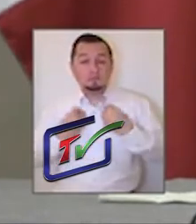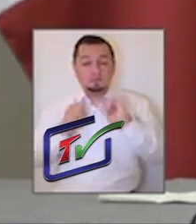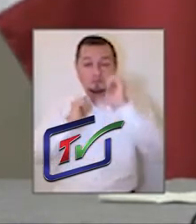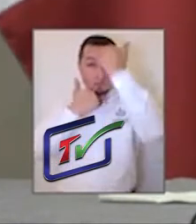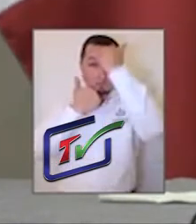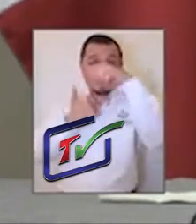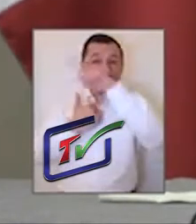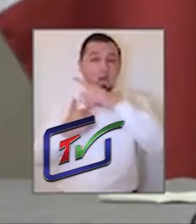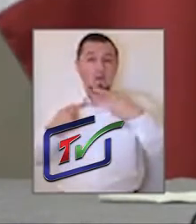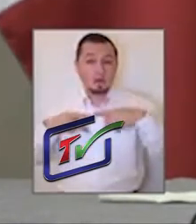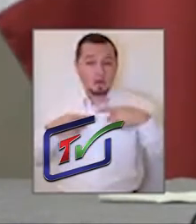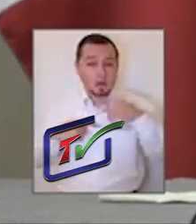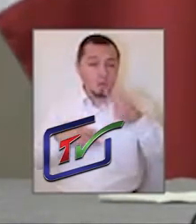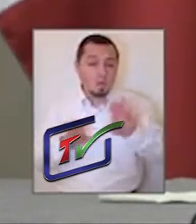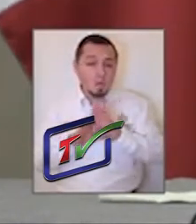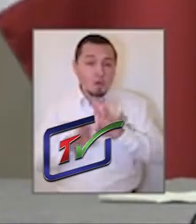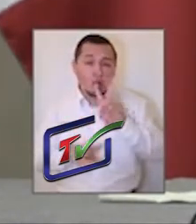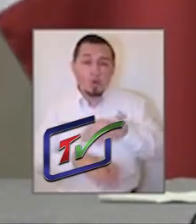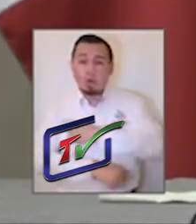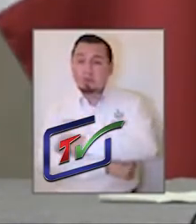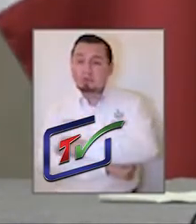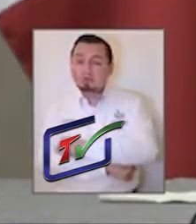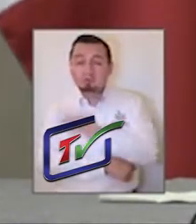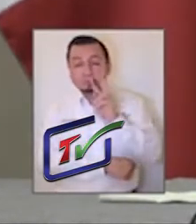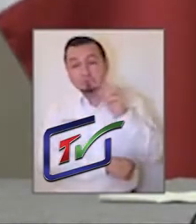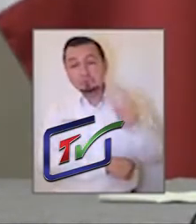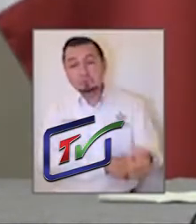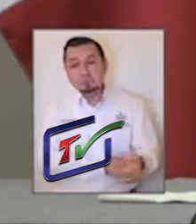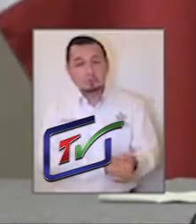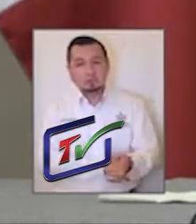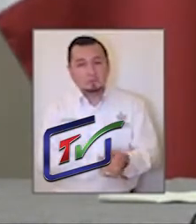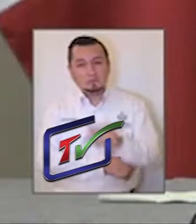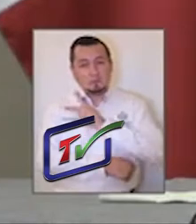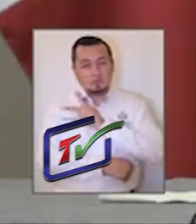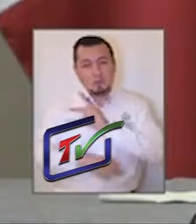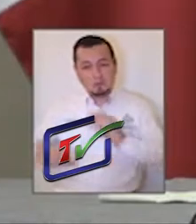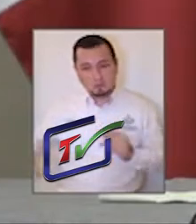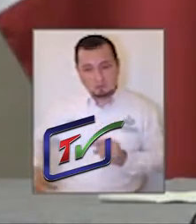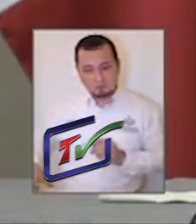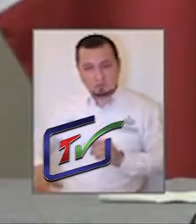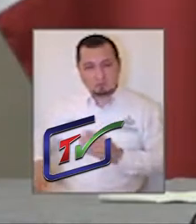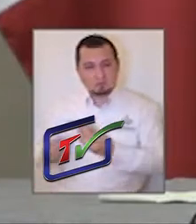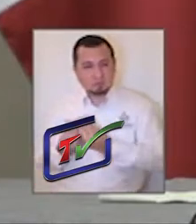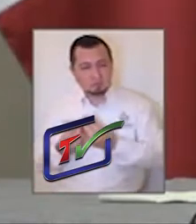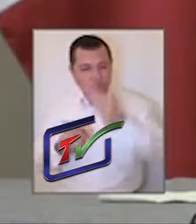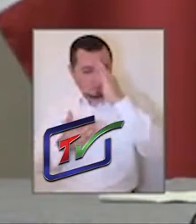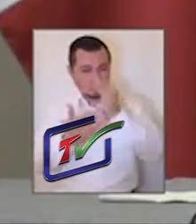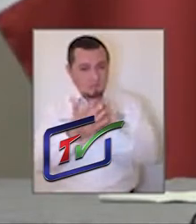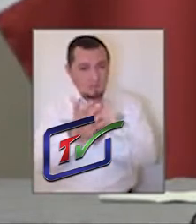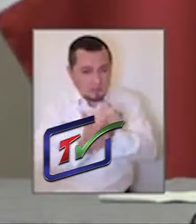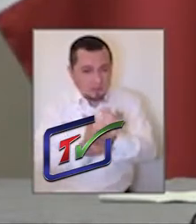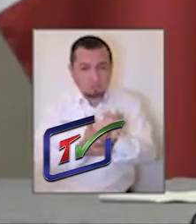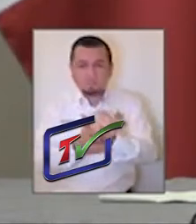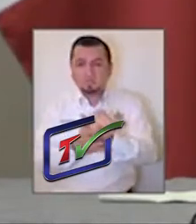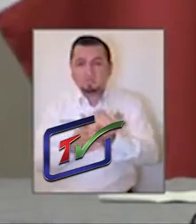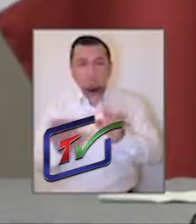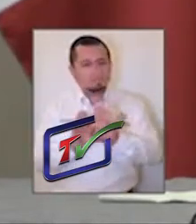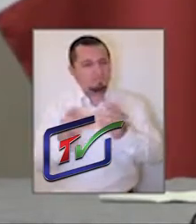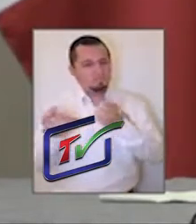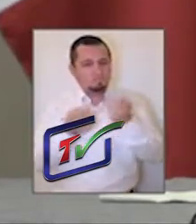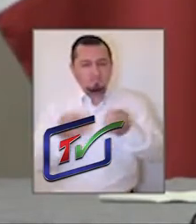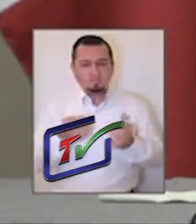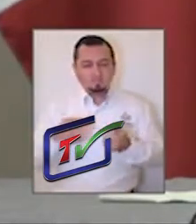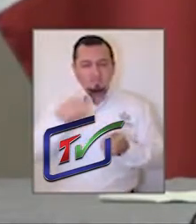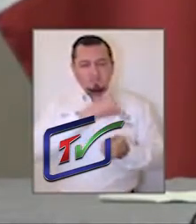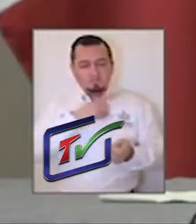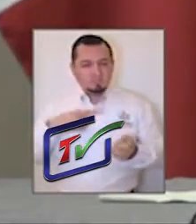que nos cueste vidas, y en Jalisco no vamos a quedarnos con los brazos cruzados. La función del gobierno es esa, es tomar decisiones,